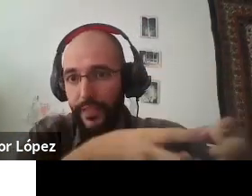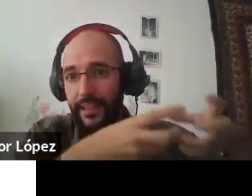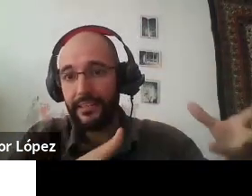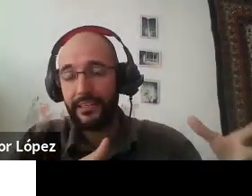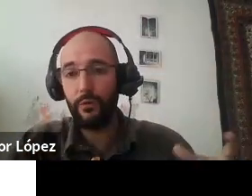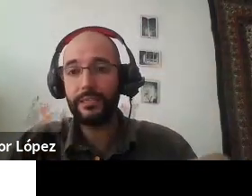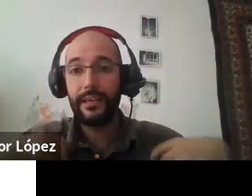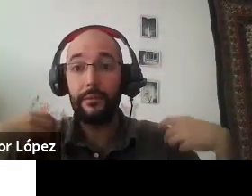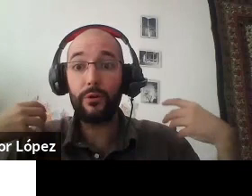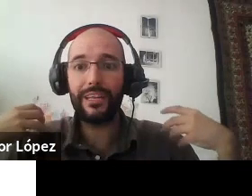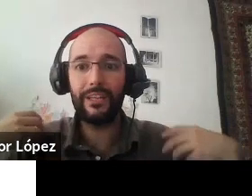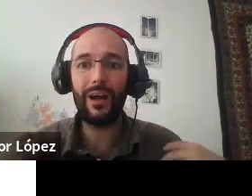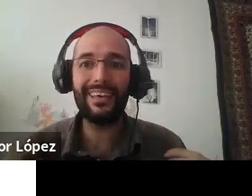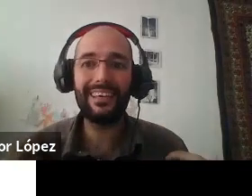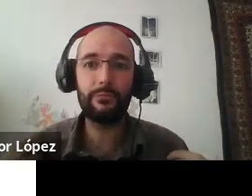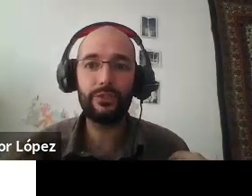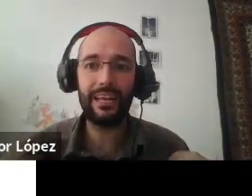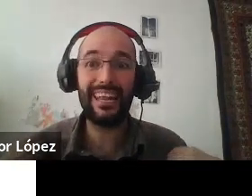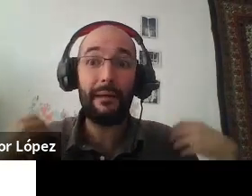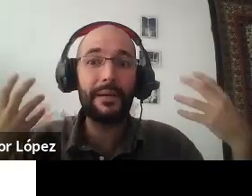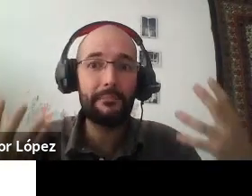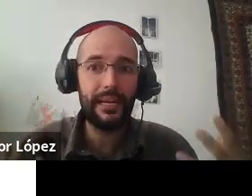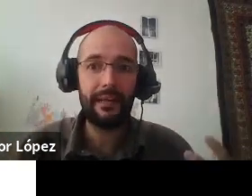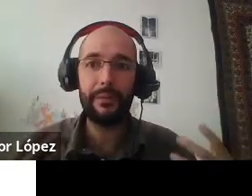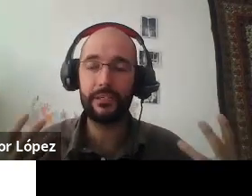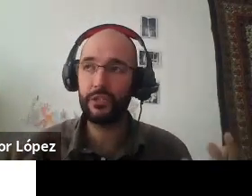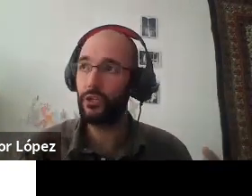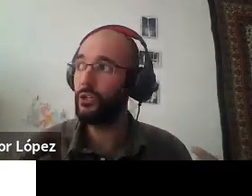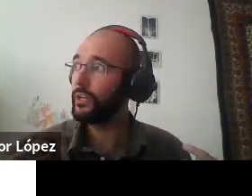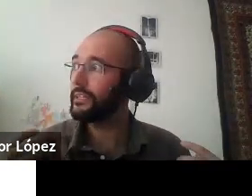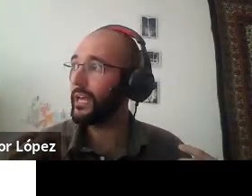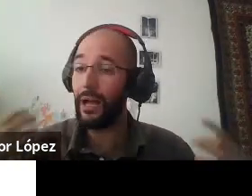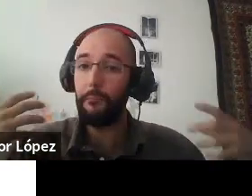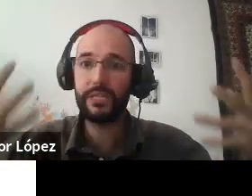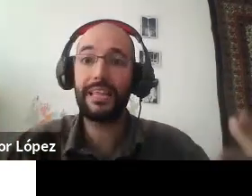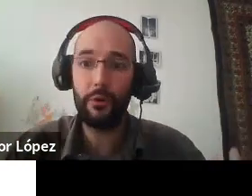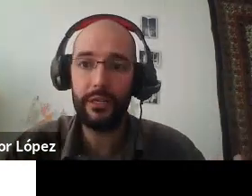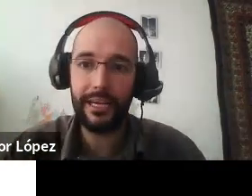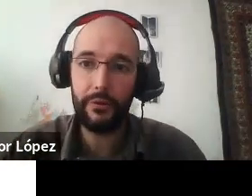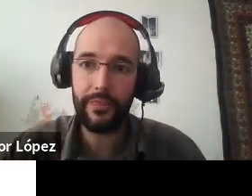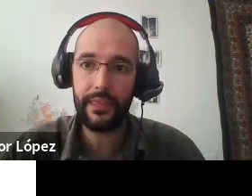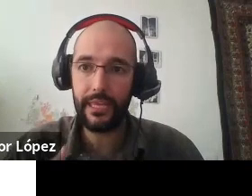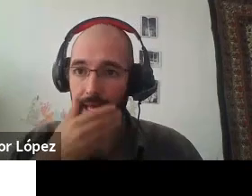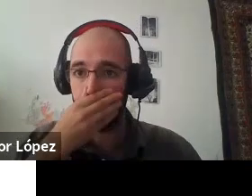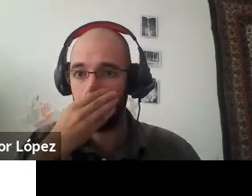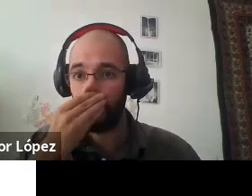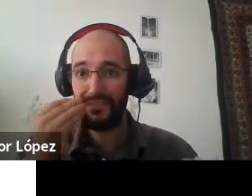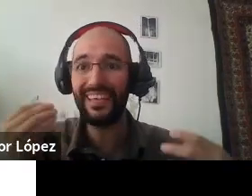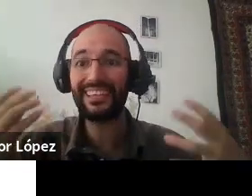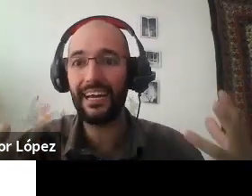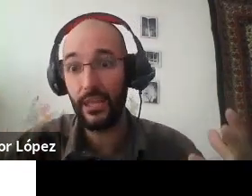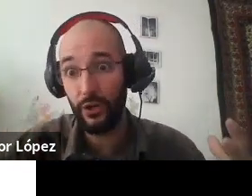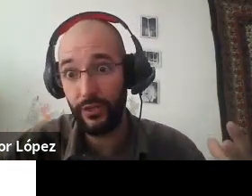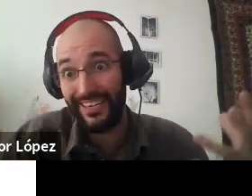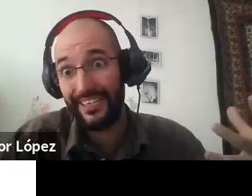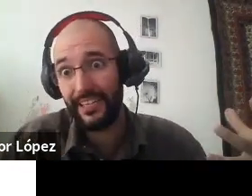con cintas antiguas. Y por lo tanto, hay, digamos, la primera versión de una apuesta política muy decidida en pro de